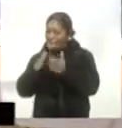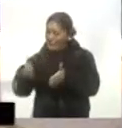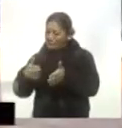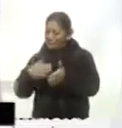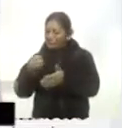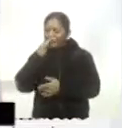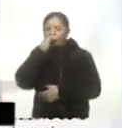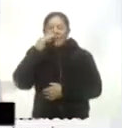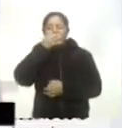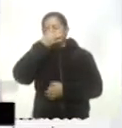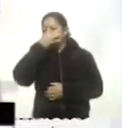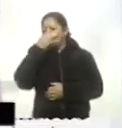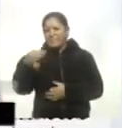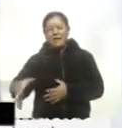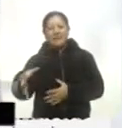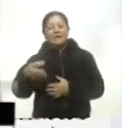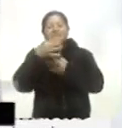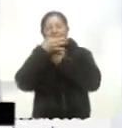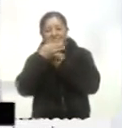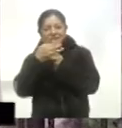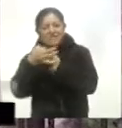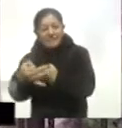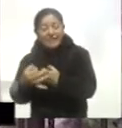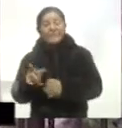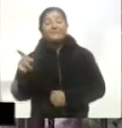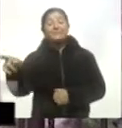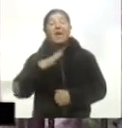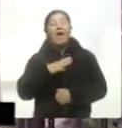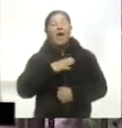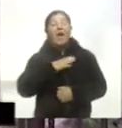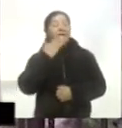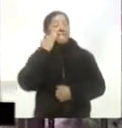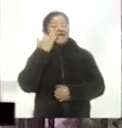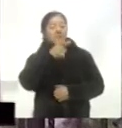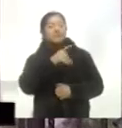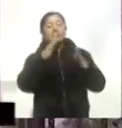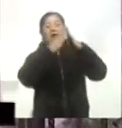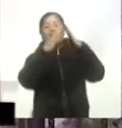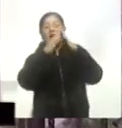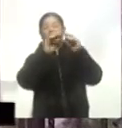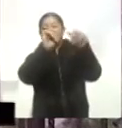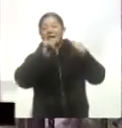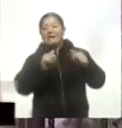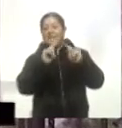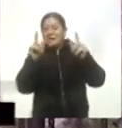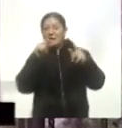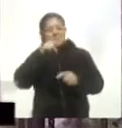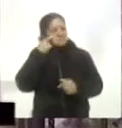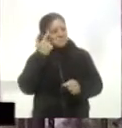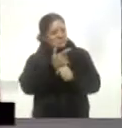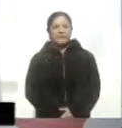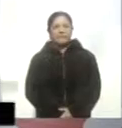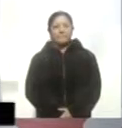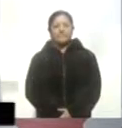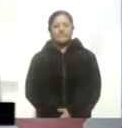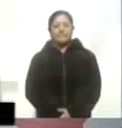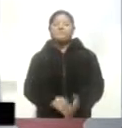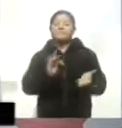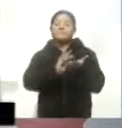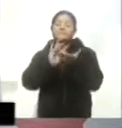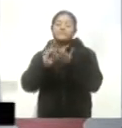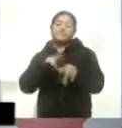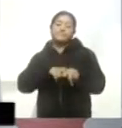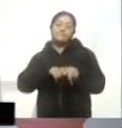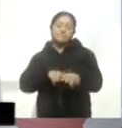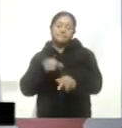pueden encontrar en la página oficial de Facebook Casa de las Artesanías de Tlaxcala. Para Ahora Noticias, Lorena Temolsin. Gracias por